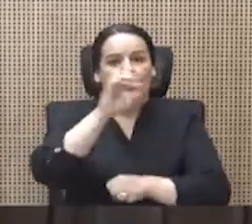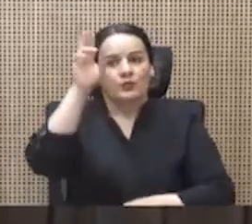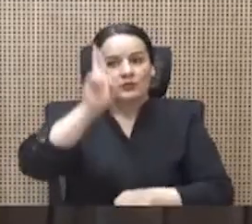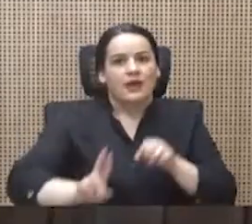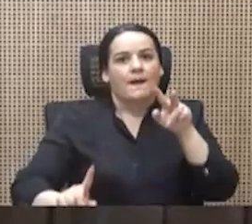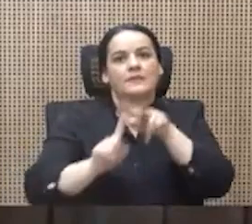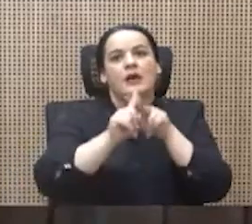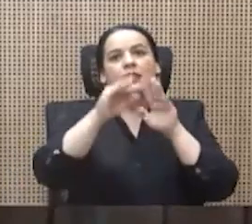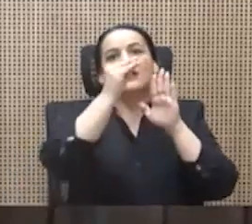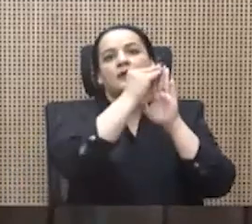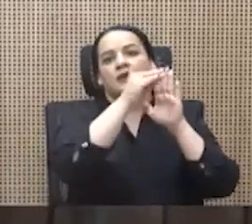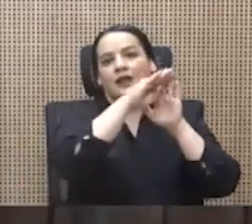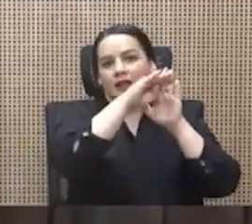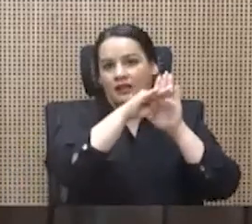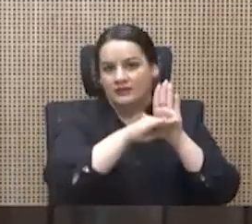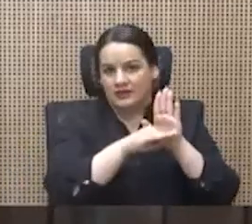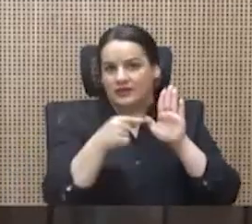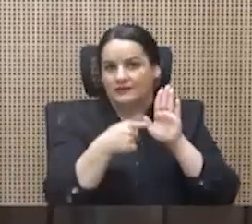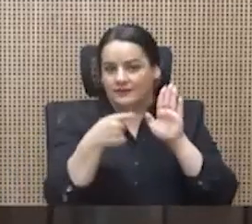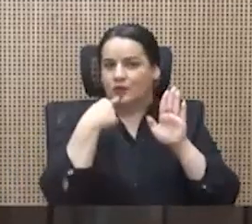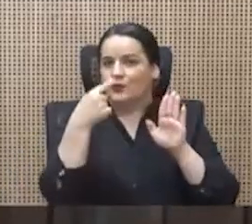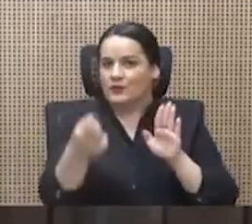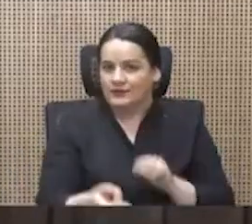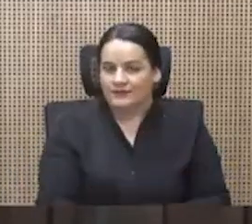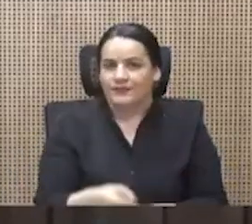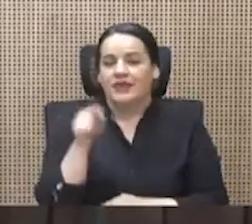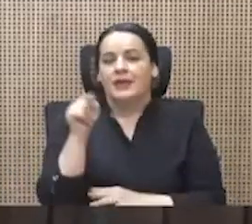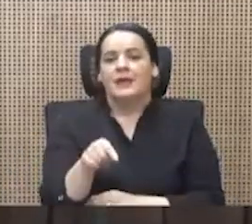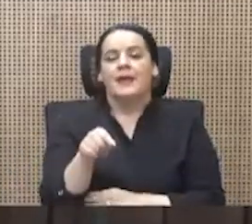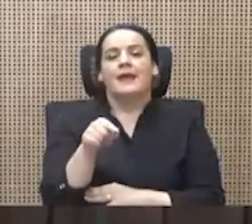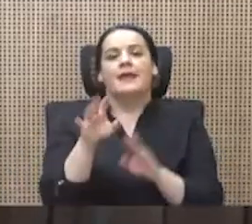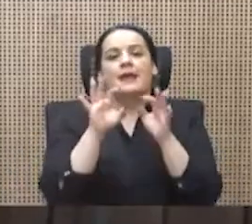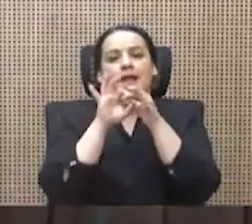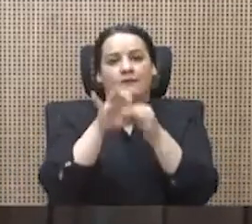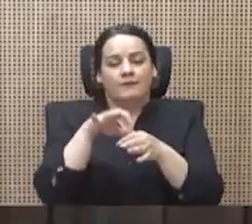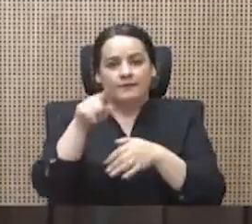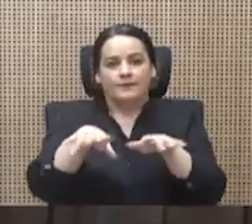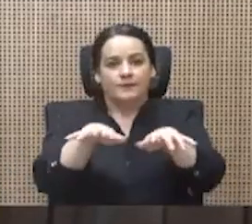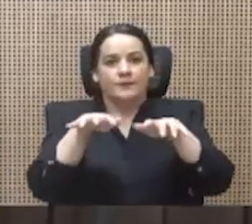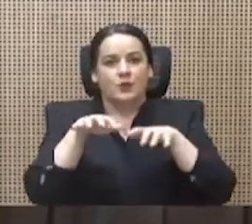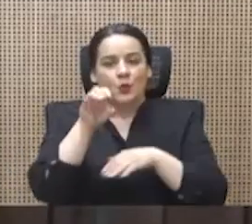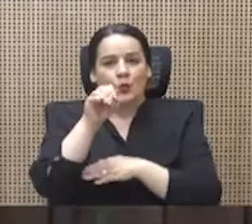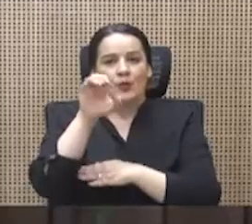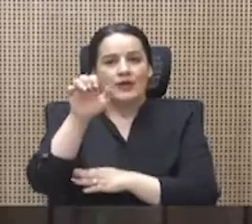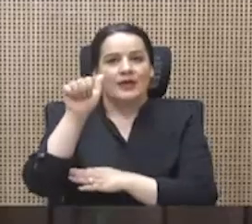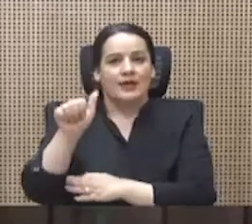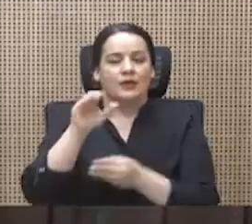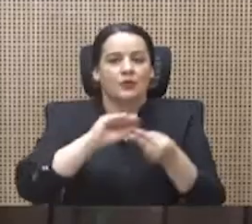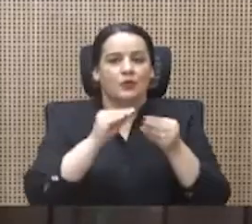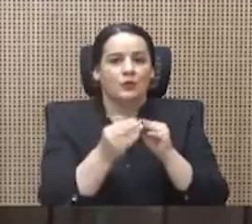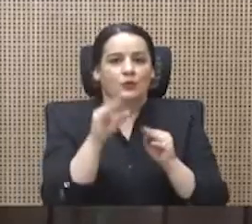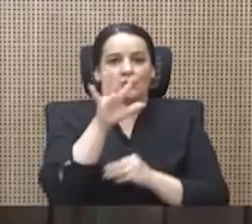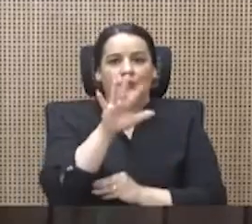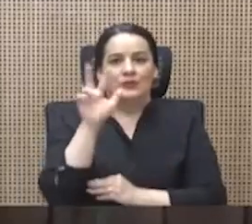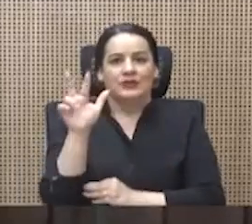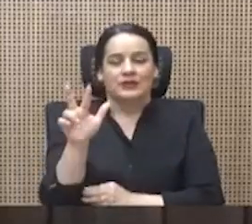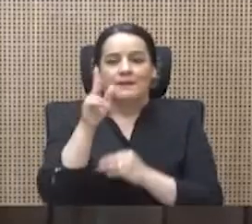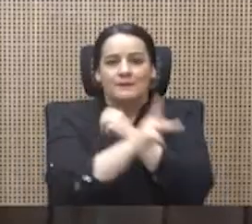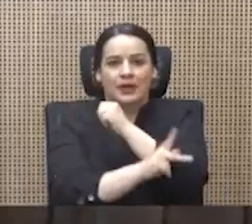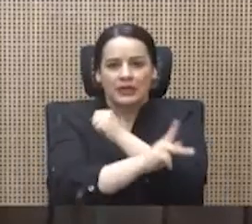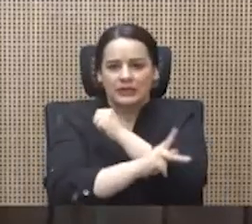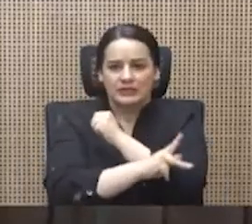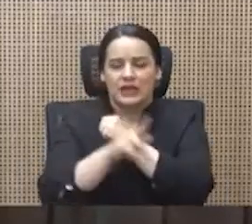aparezca en esta lista que voy a mencionar dice en el marco de la asamblea general de la oea número 53 países